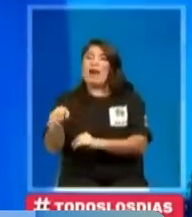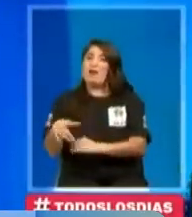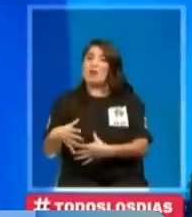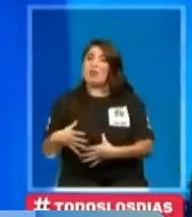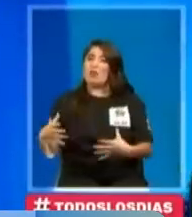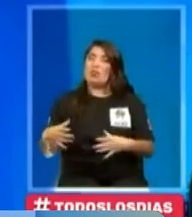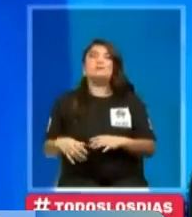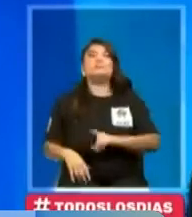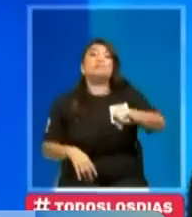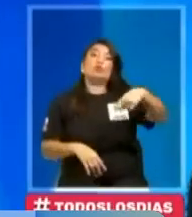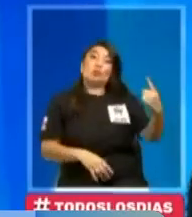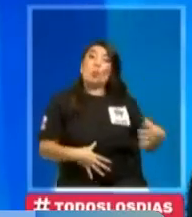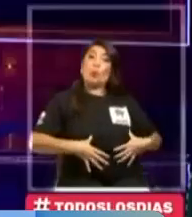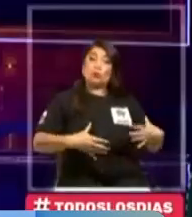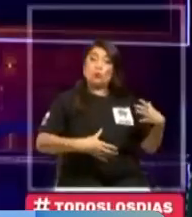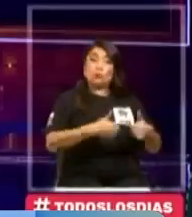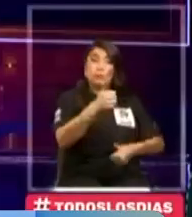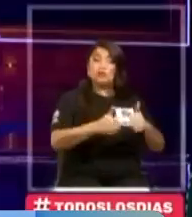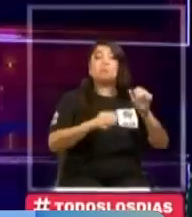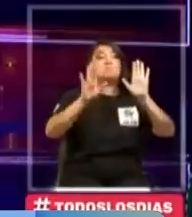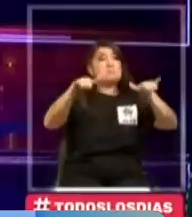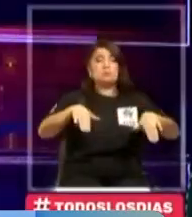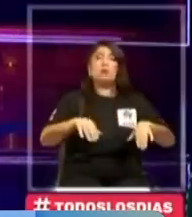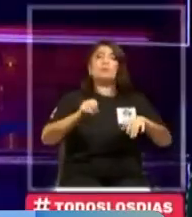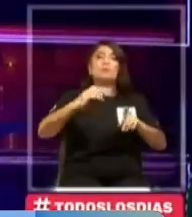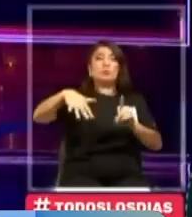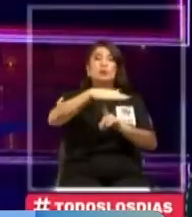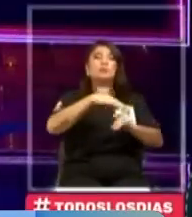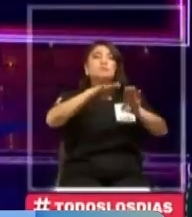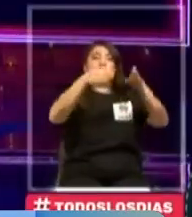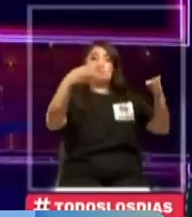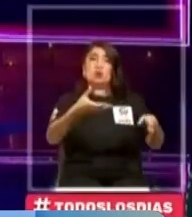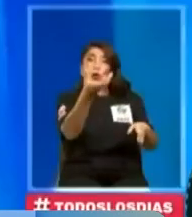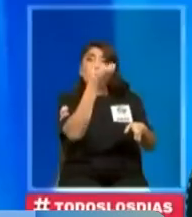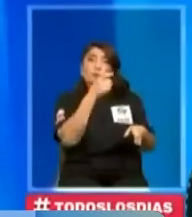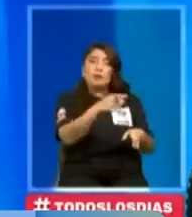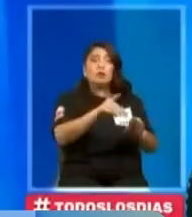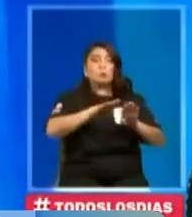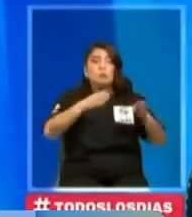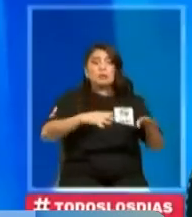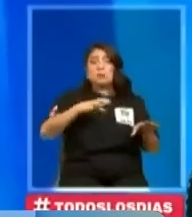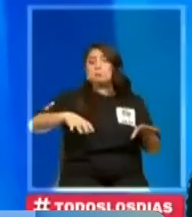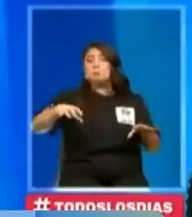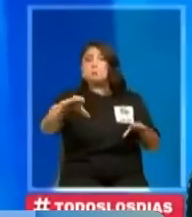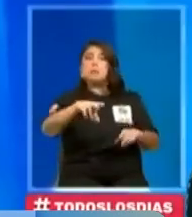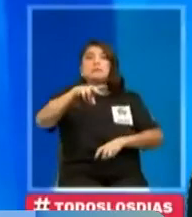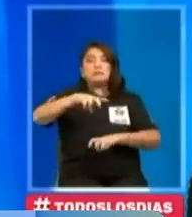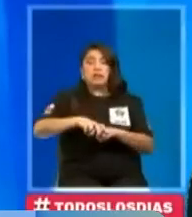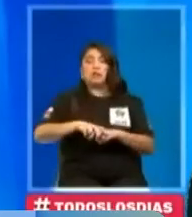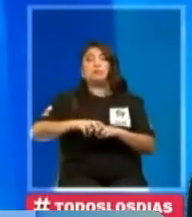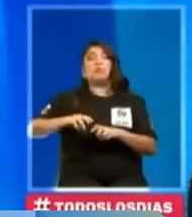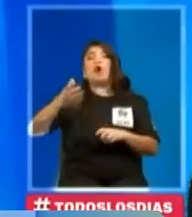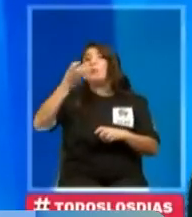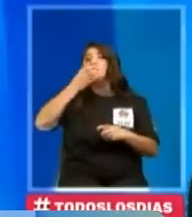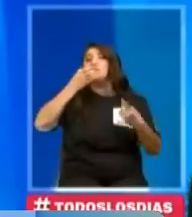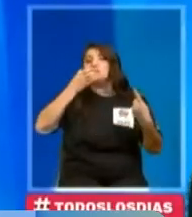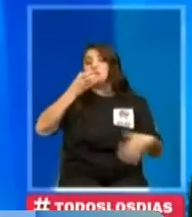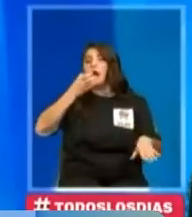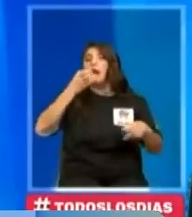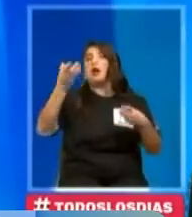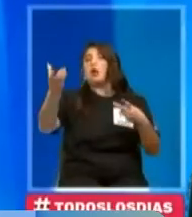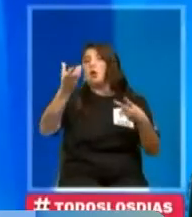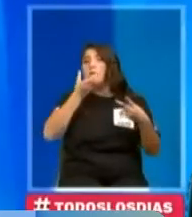profesional, mismo escenario. Carrito completo, mesita afuera, el guatón chantándose el cuarto completo ya, metido en la traque